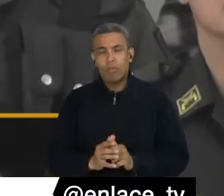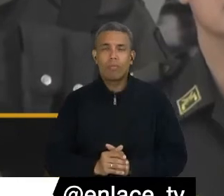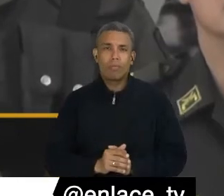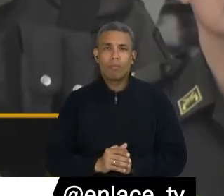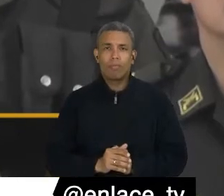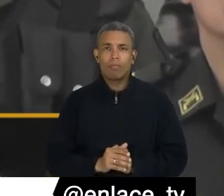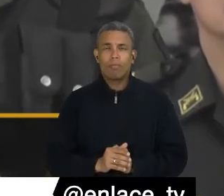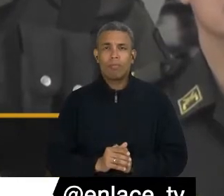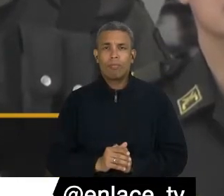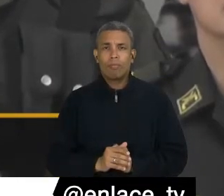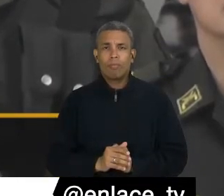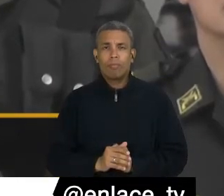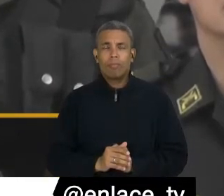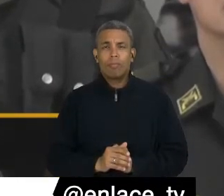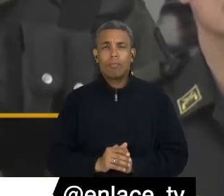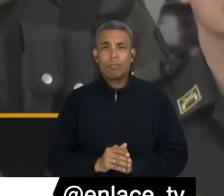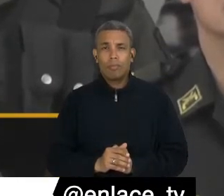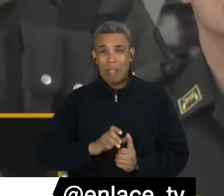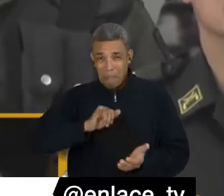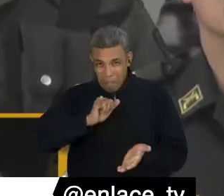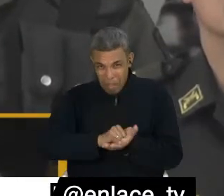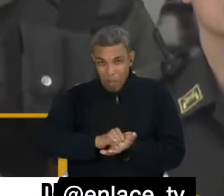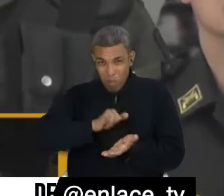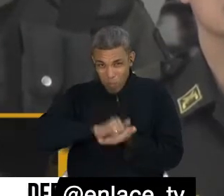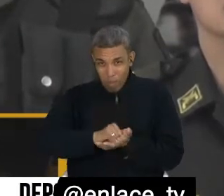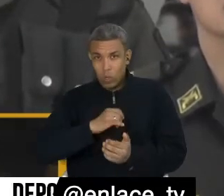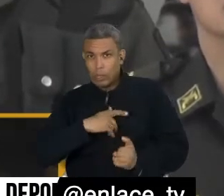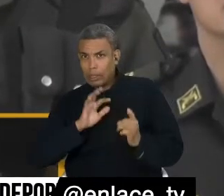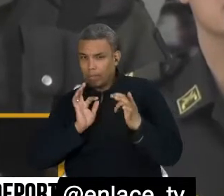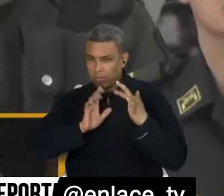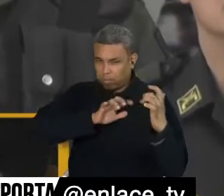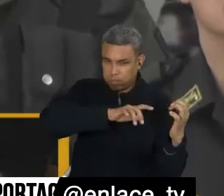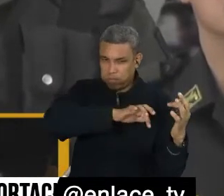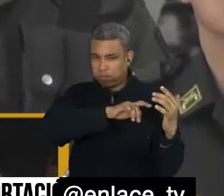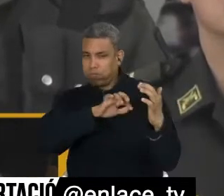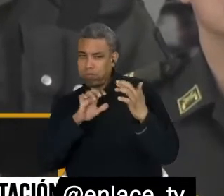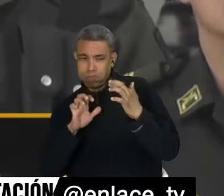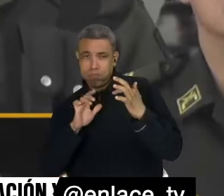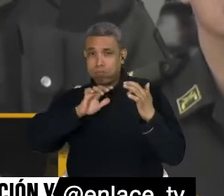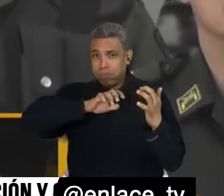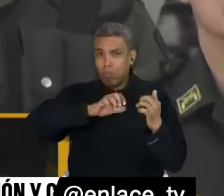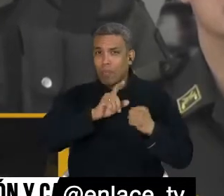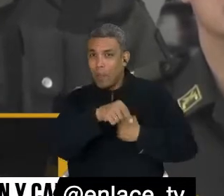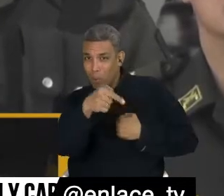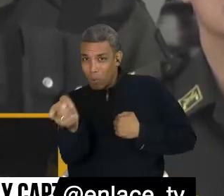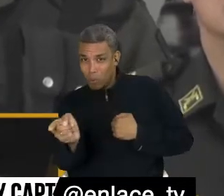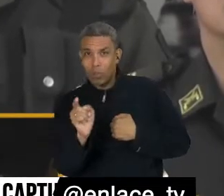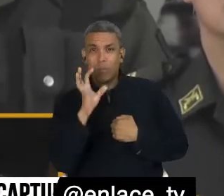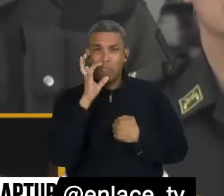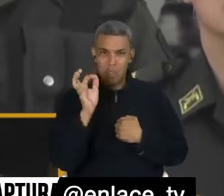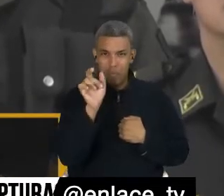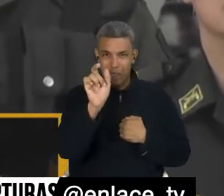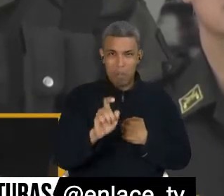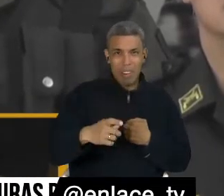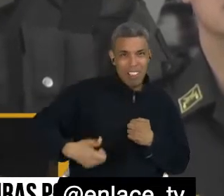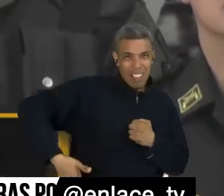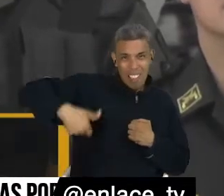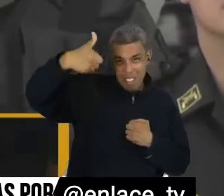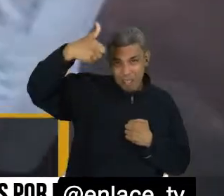Castro. En la misma operación fue capturado el tercer cabecilla de este frente terrorista,